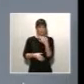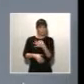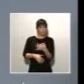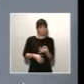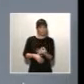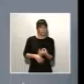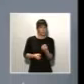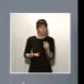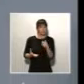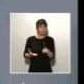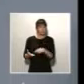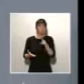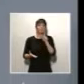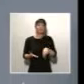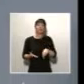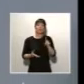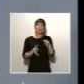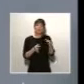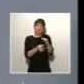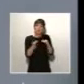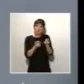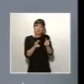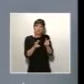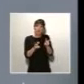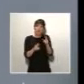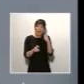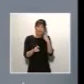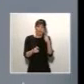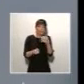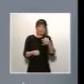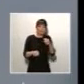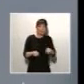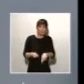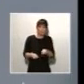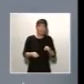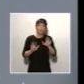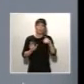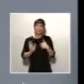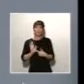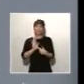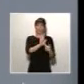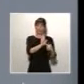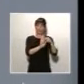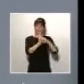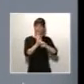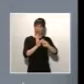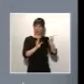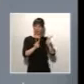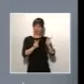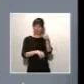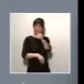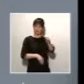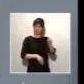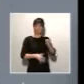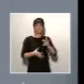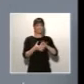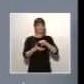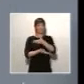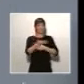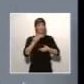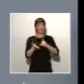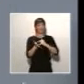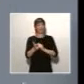Rendesivir, esta molécula nueva, pero también hemos propuesto un protocolo diferente en colaboración con el Plan Nacional sobre el Sida,